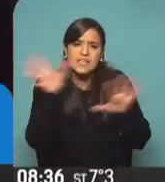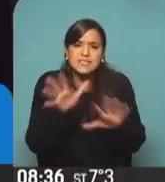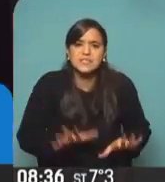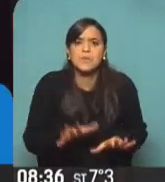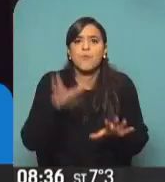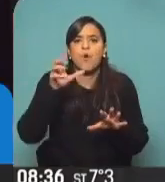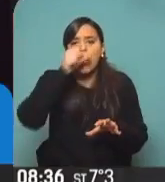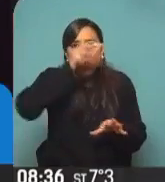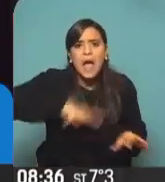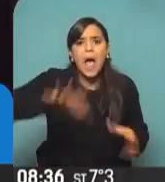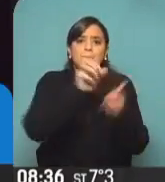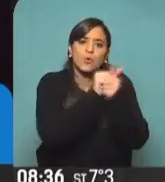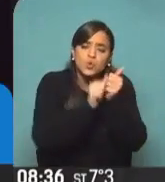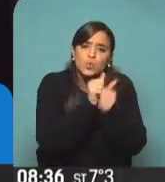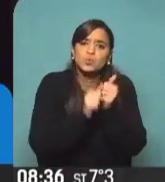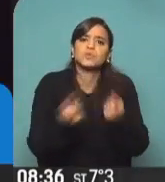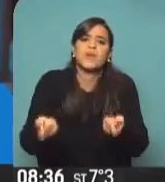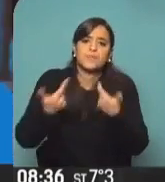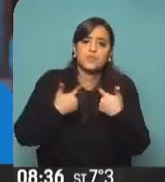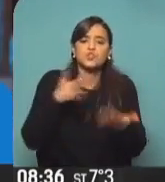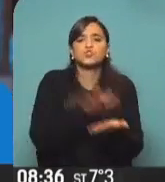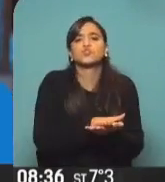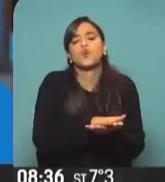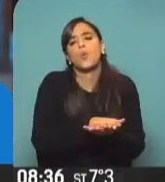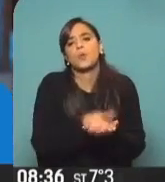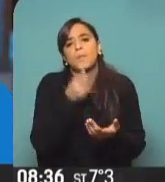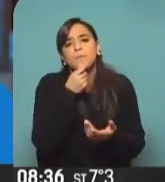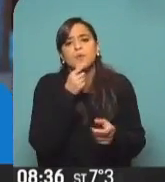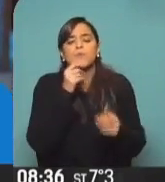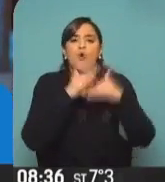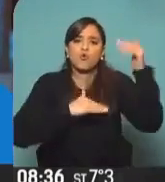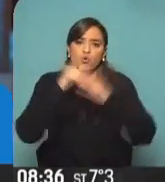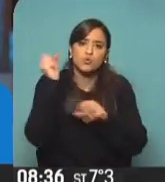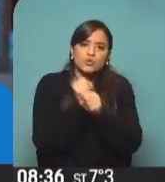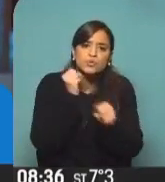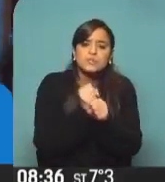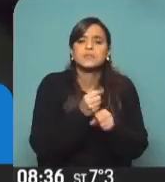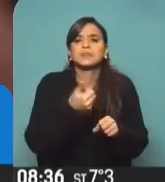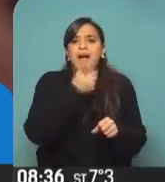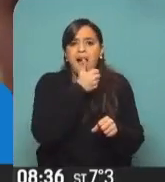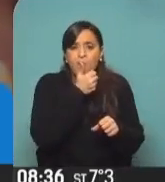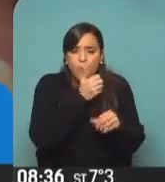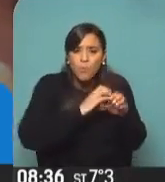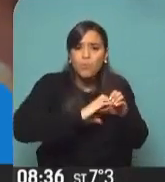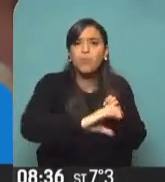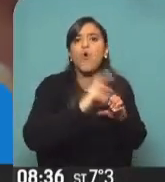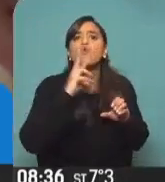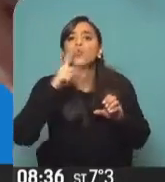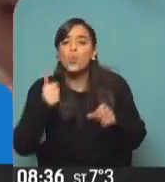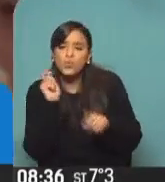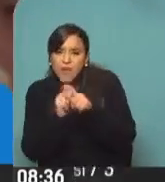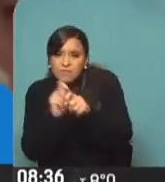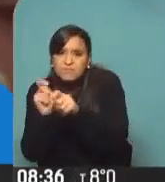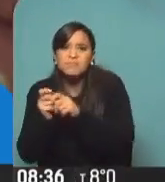recibe como beneficio que tiene que ver con acciones de infraestructura de obra hídrica o hidráulica de arreglo de rutas y caminos